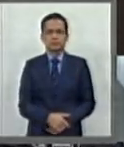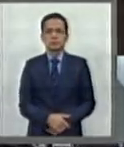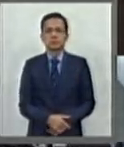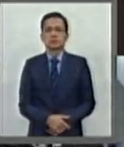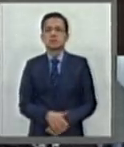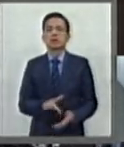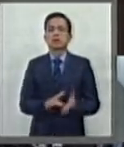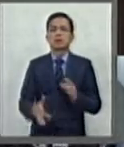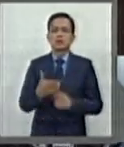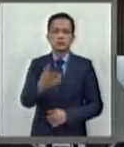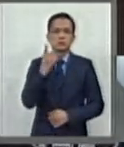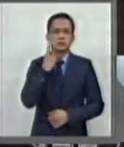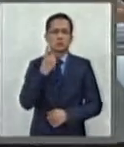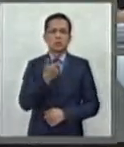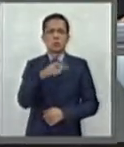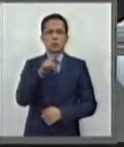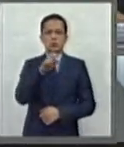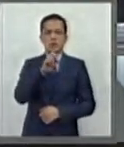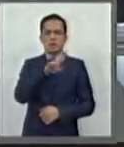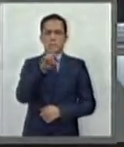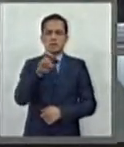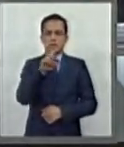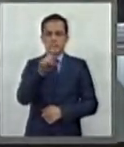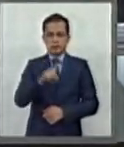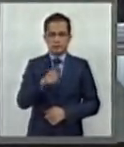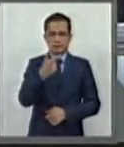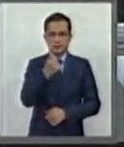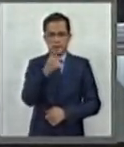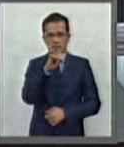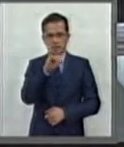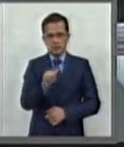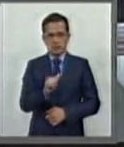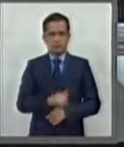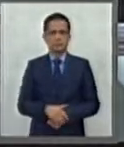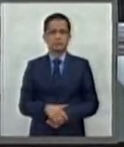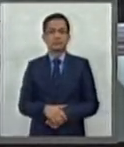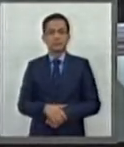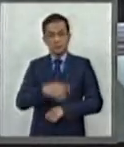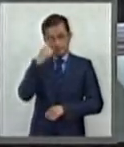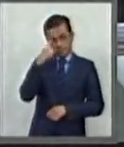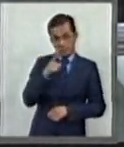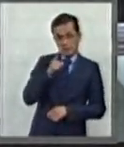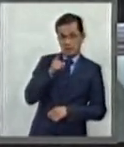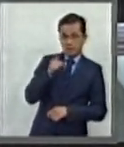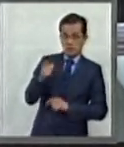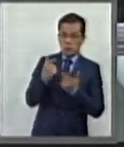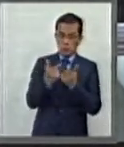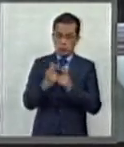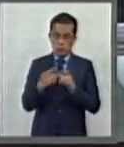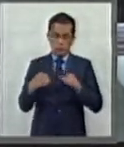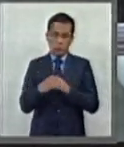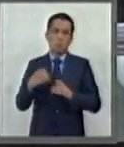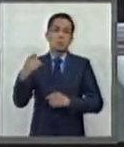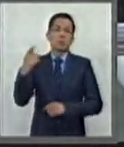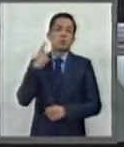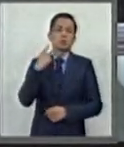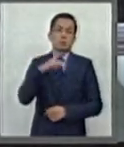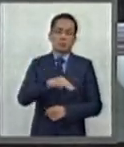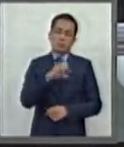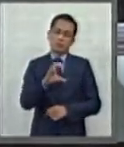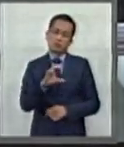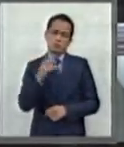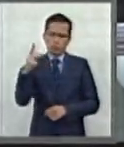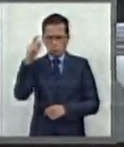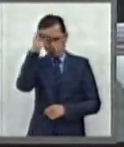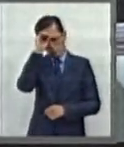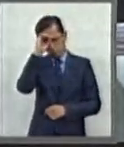Gracias, diputado Gutiérrez García. Para fijar el posicionamiento del Grupo Parlamentario de Movimiento Ciudadano, tiene el uso